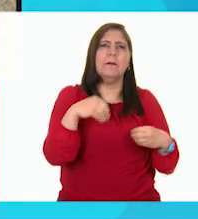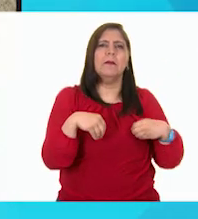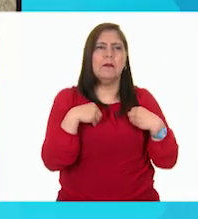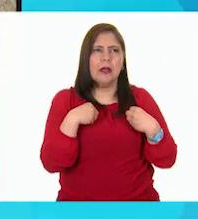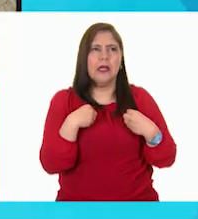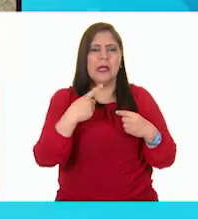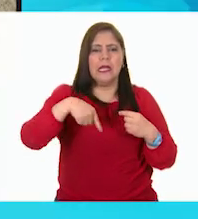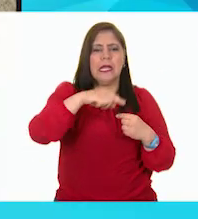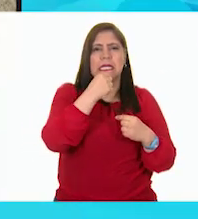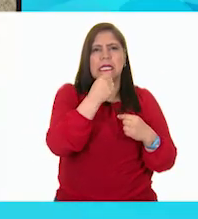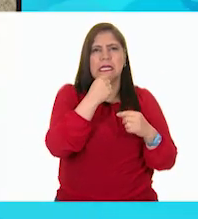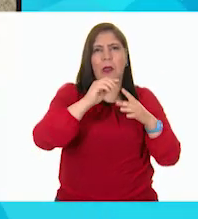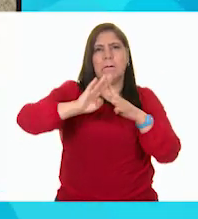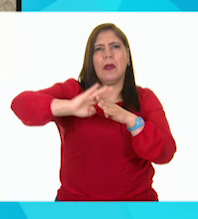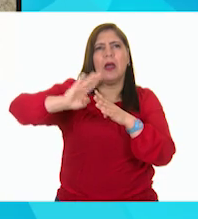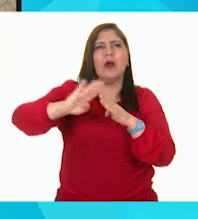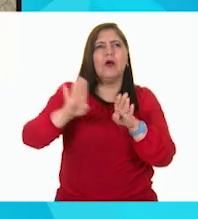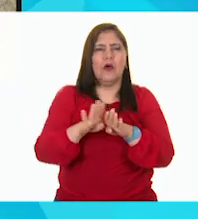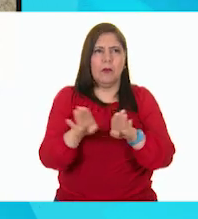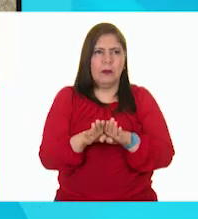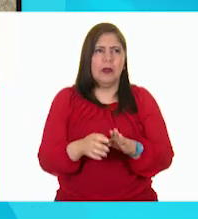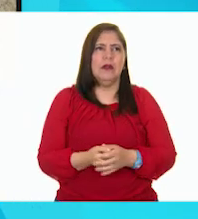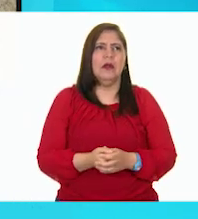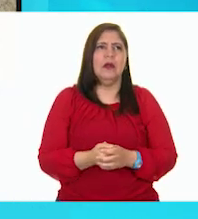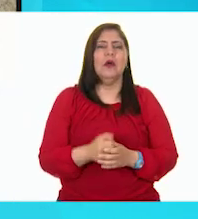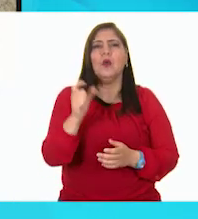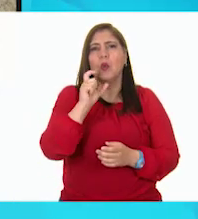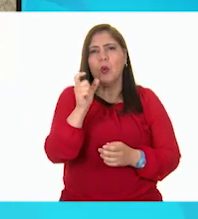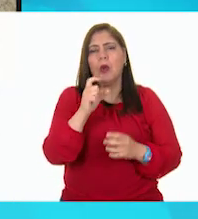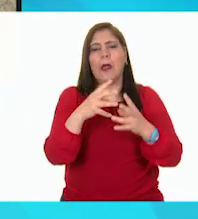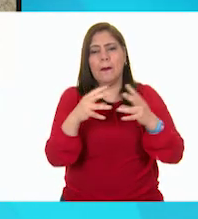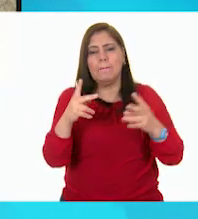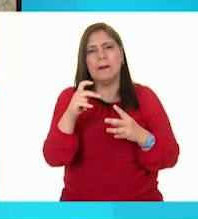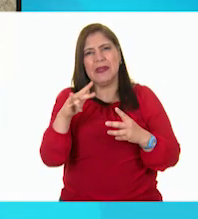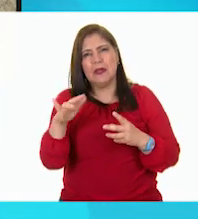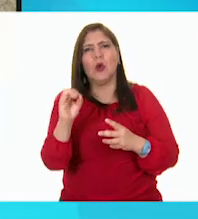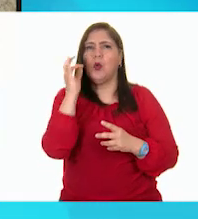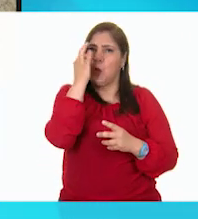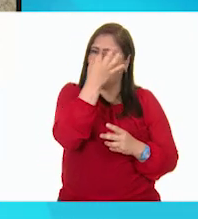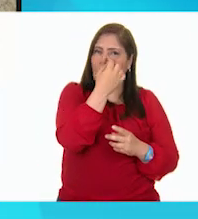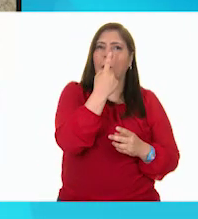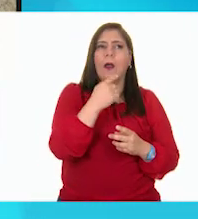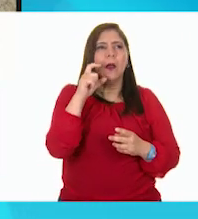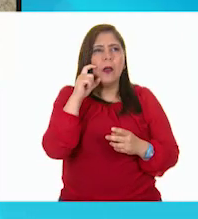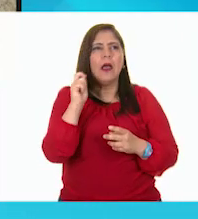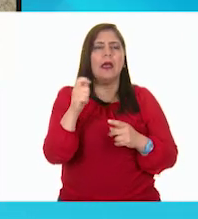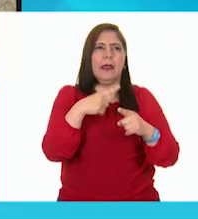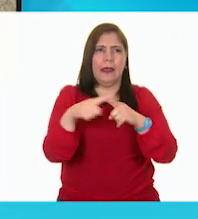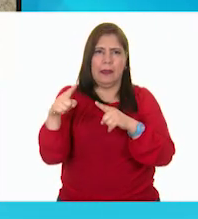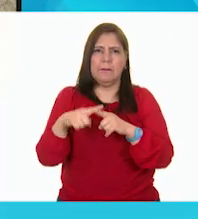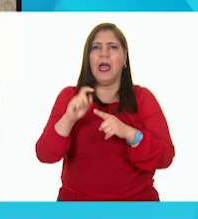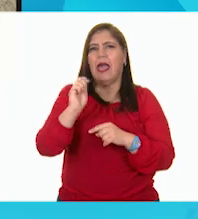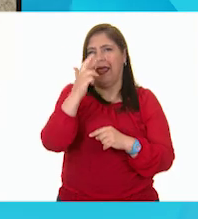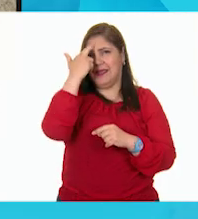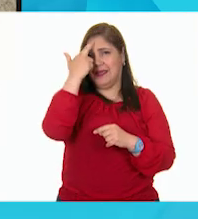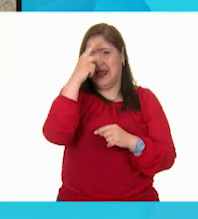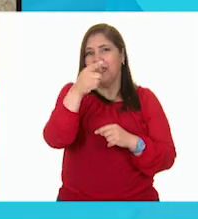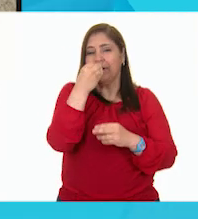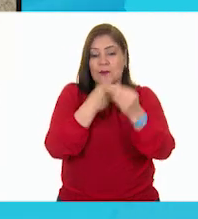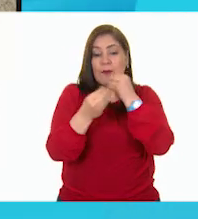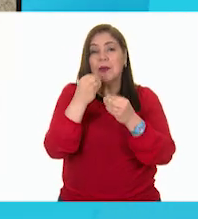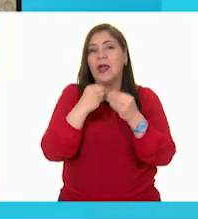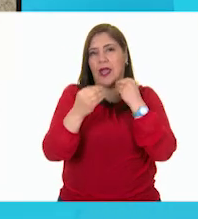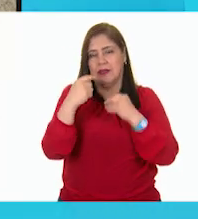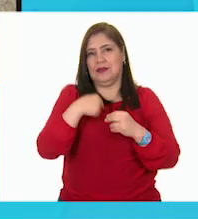los niños migrantes. Cuando comas pepino, tomate, fresas, calabacitas o rábanos, te acuerdas de nosotros. Si